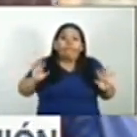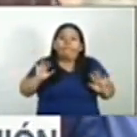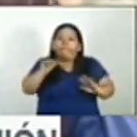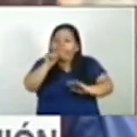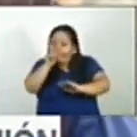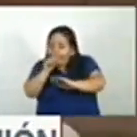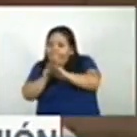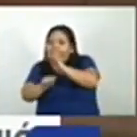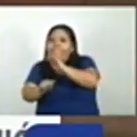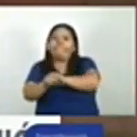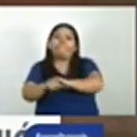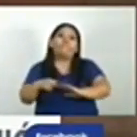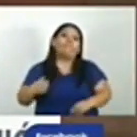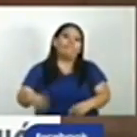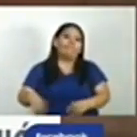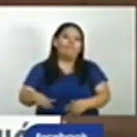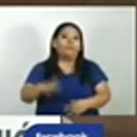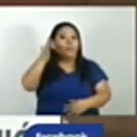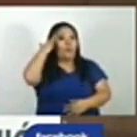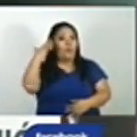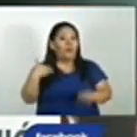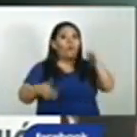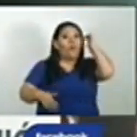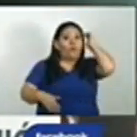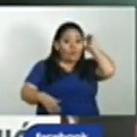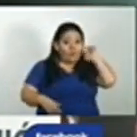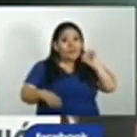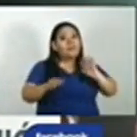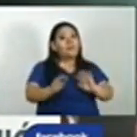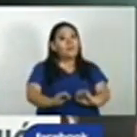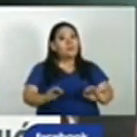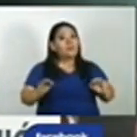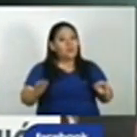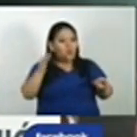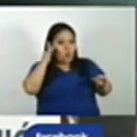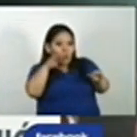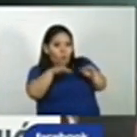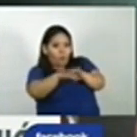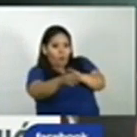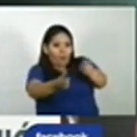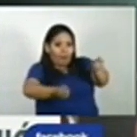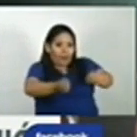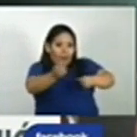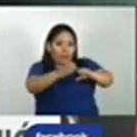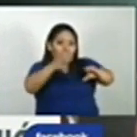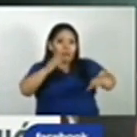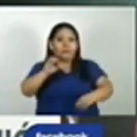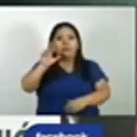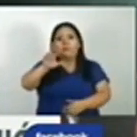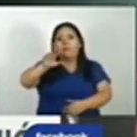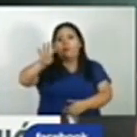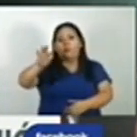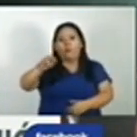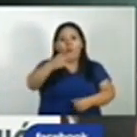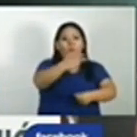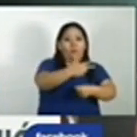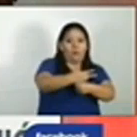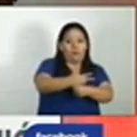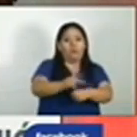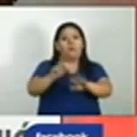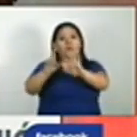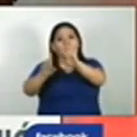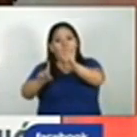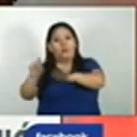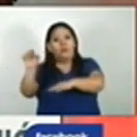bien complicado. Hombres, mujeres y hasta niños iban en un remolque. 340 de Guatemala, 6